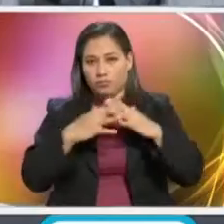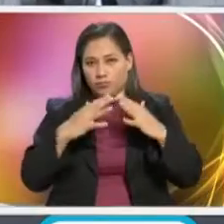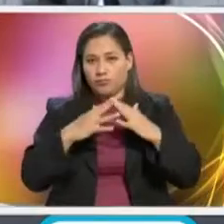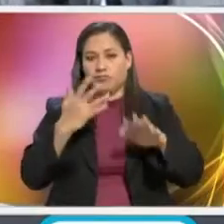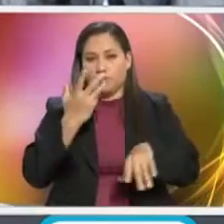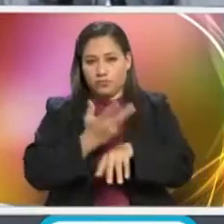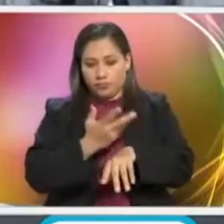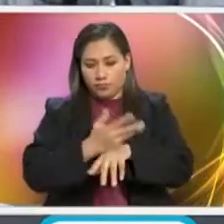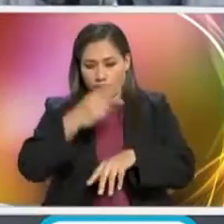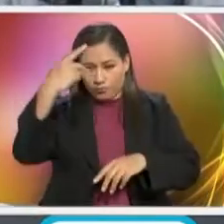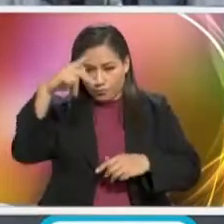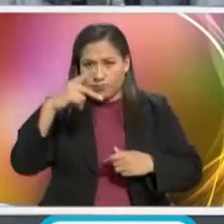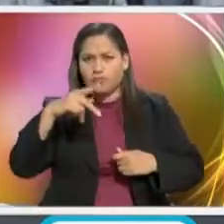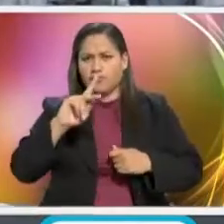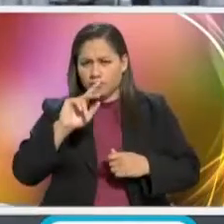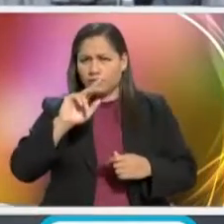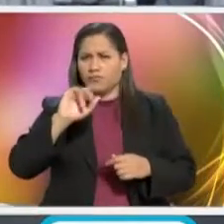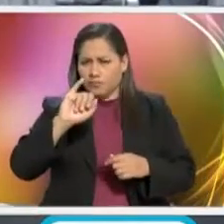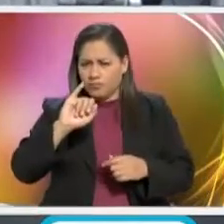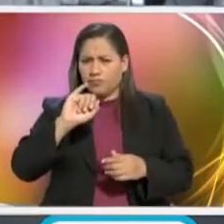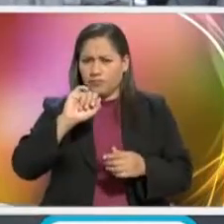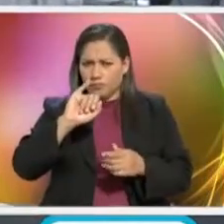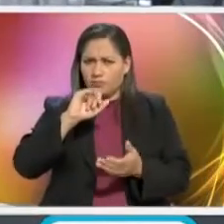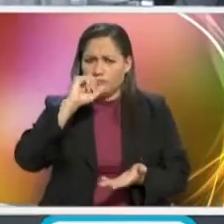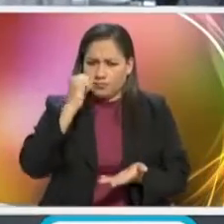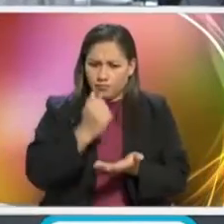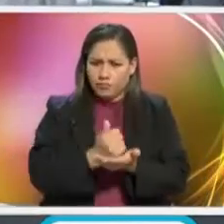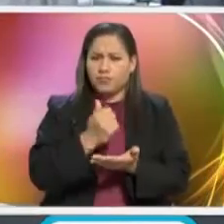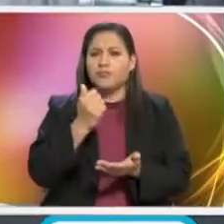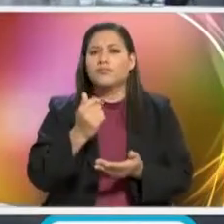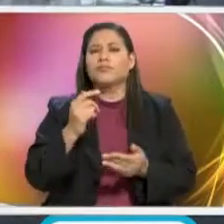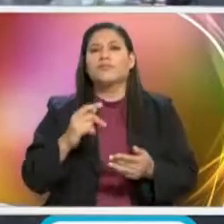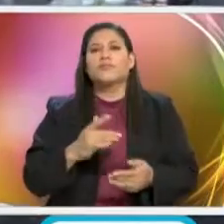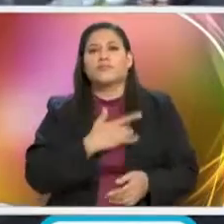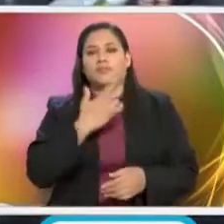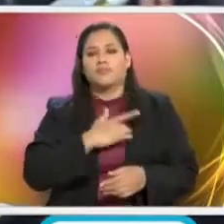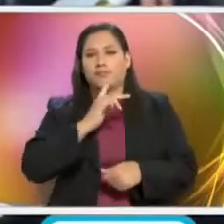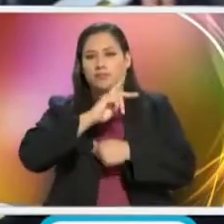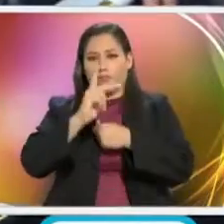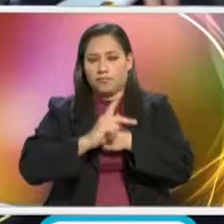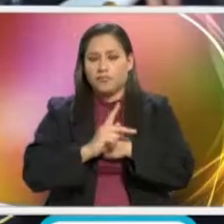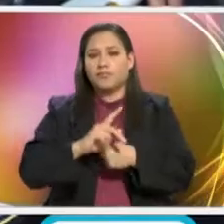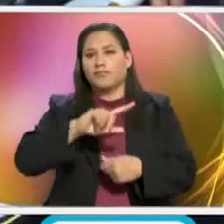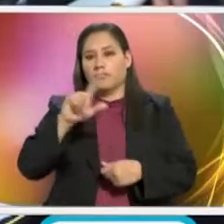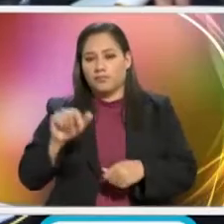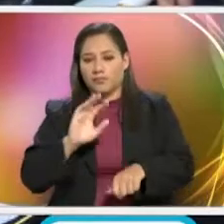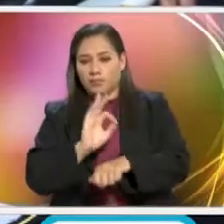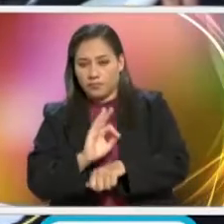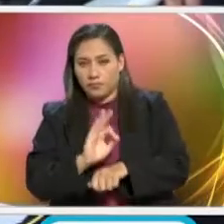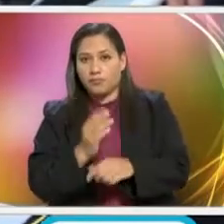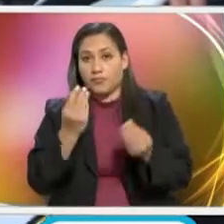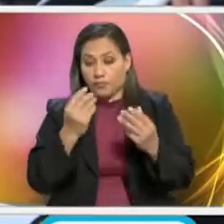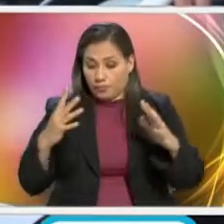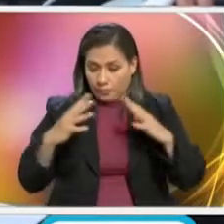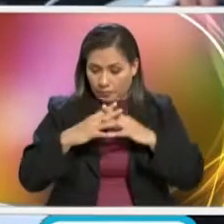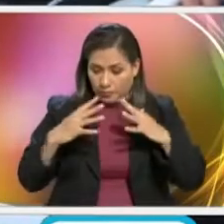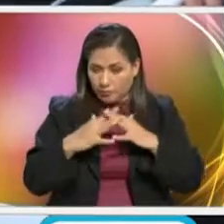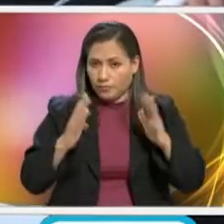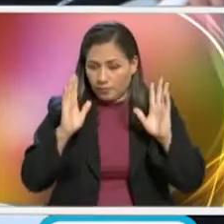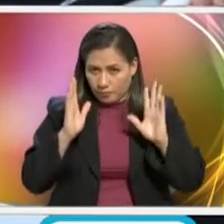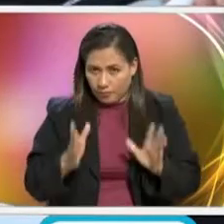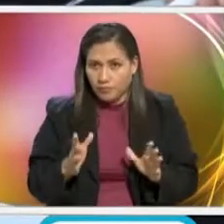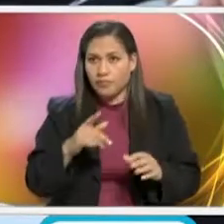norteamericana, pero sí marcará un poco ya el sentido patrio después de la defensa, después de que muchas de las batallas habían